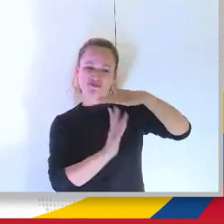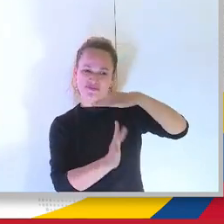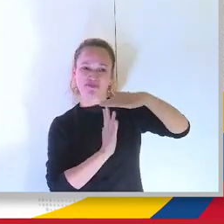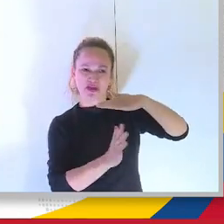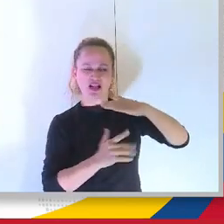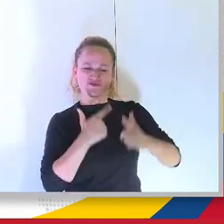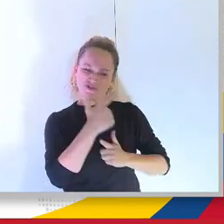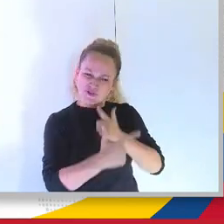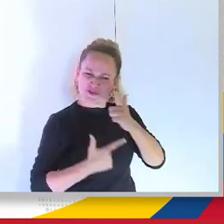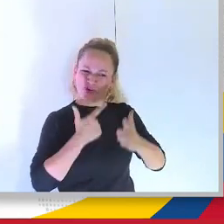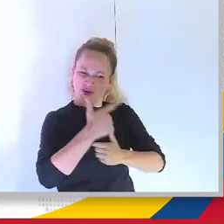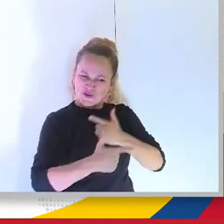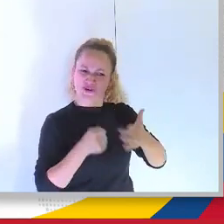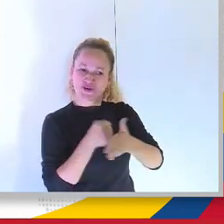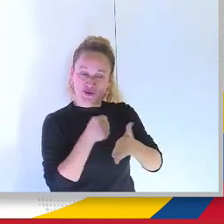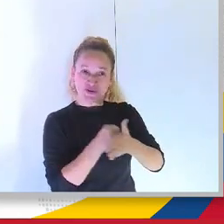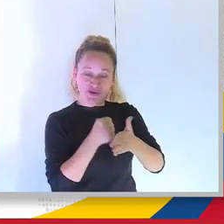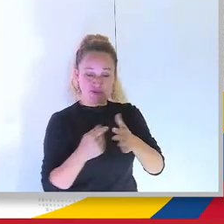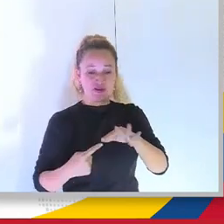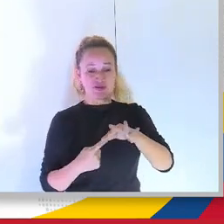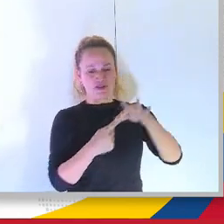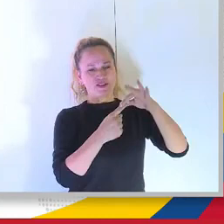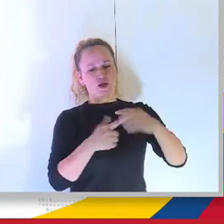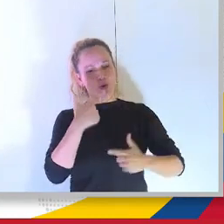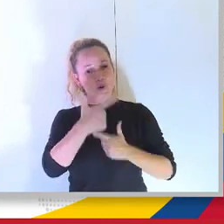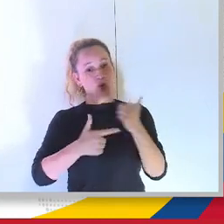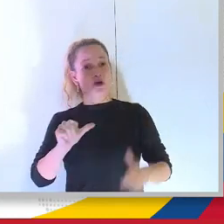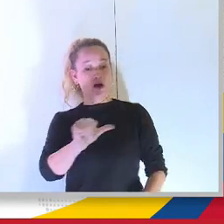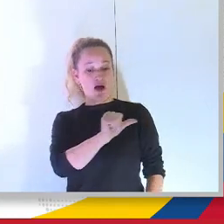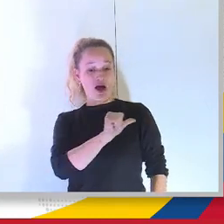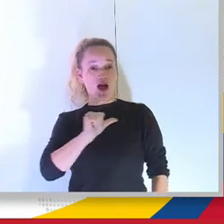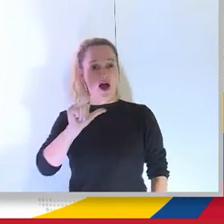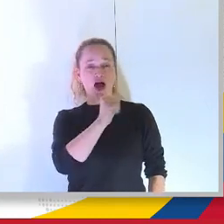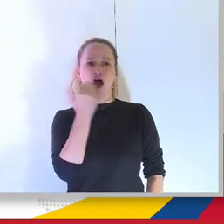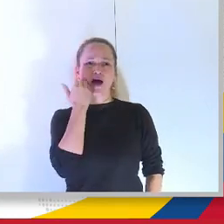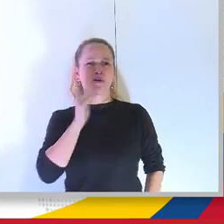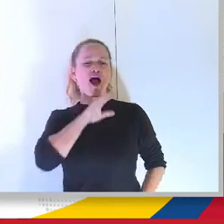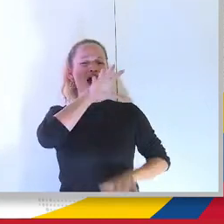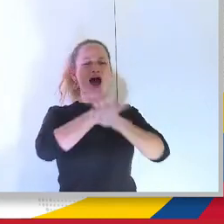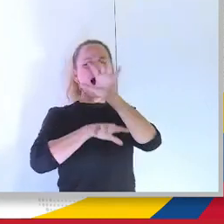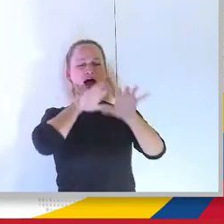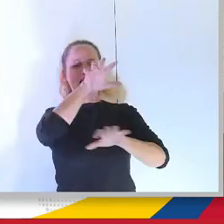de las personas migrantes y en particular las luchas de las mujeres y